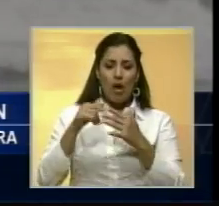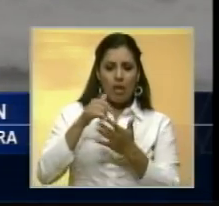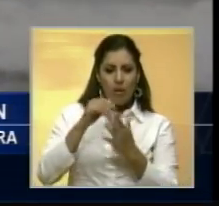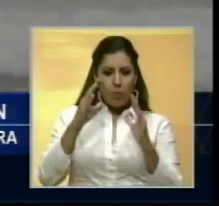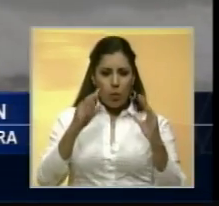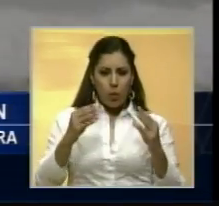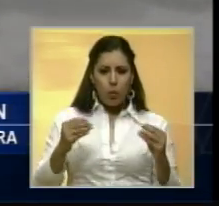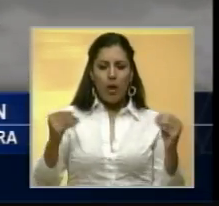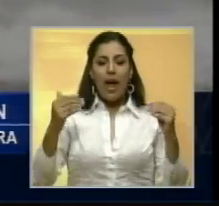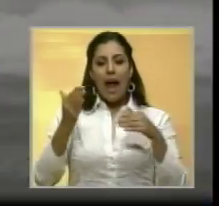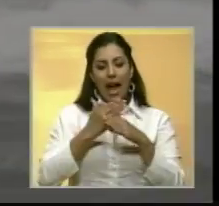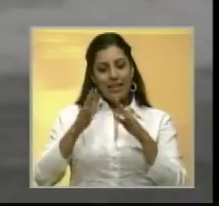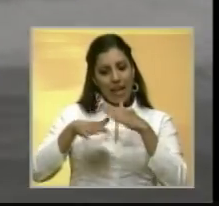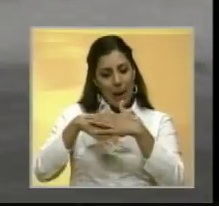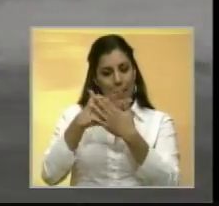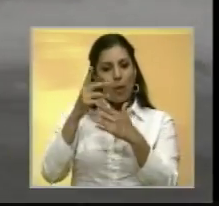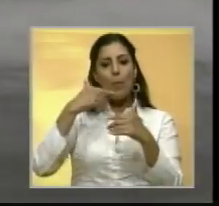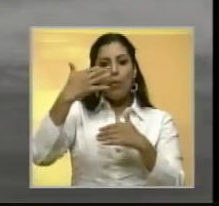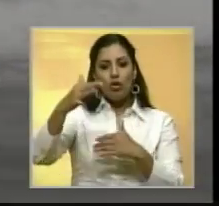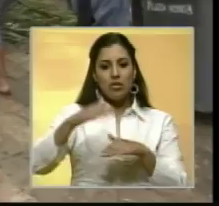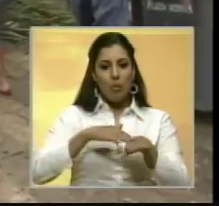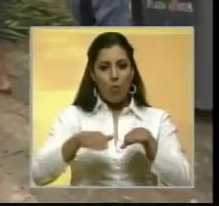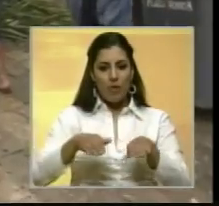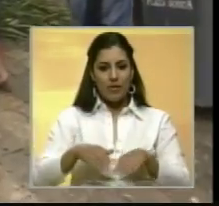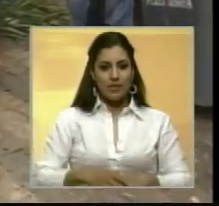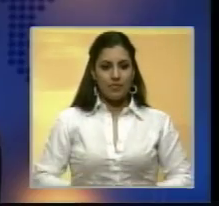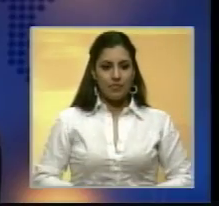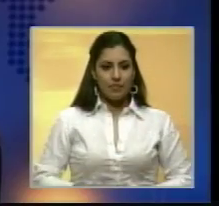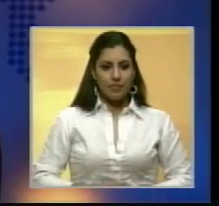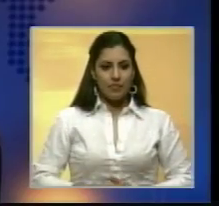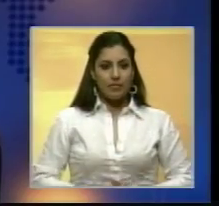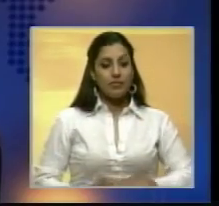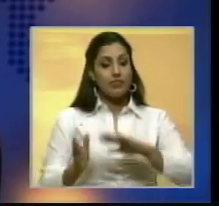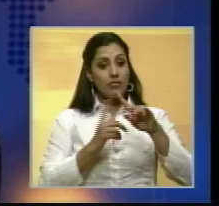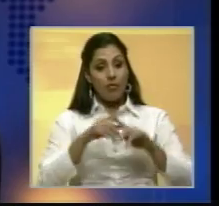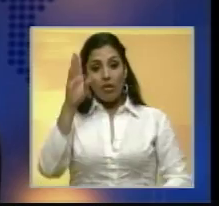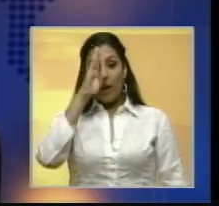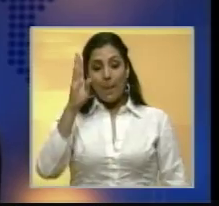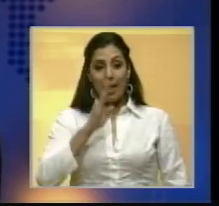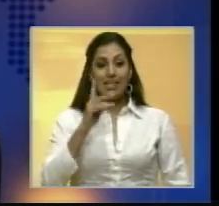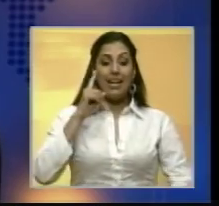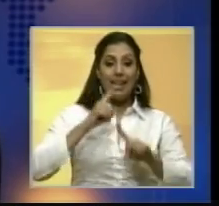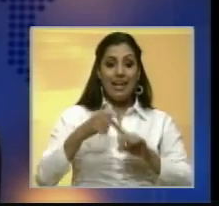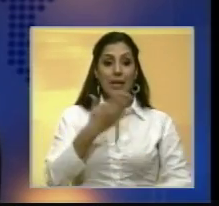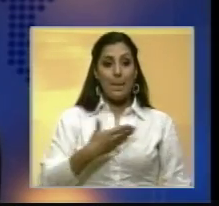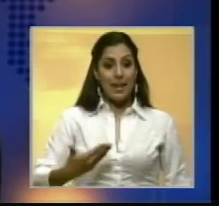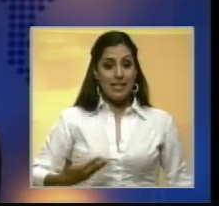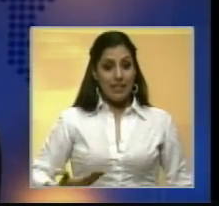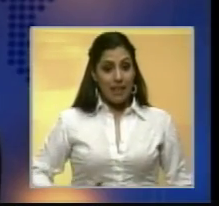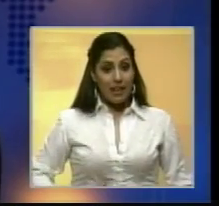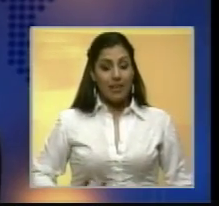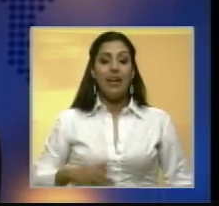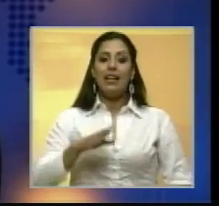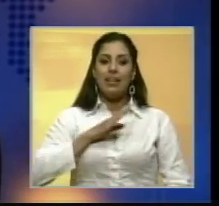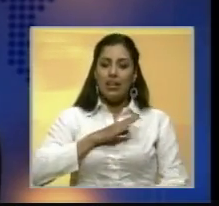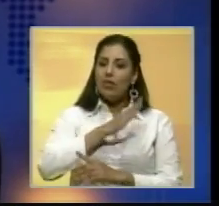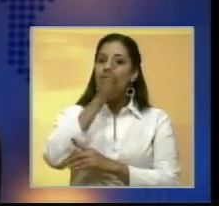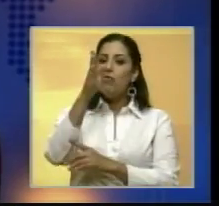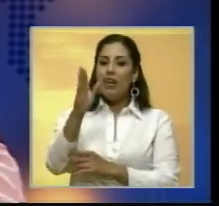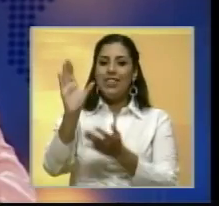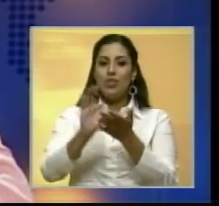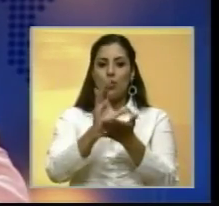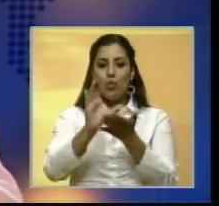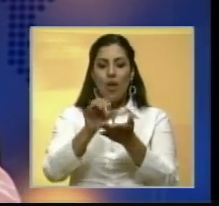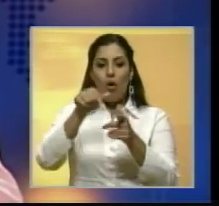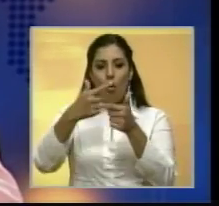se disipe antes de la madrugada del próximo jueves. En Brasil, la exmandataria Dilma Rousseff se trasladó a la ciudad de